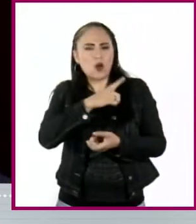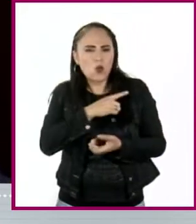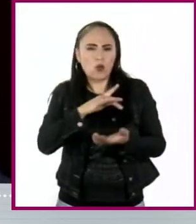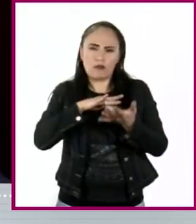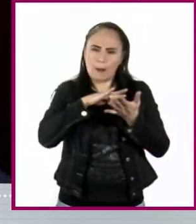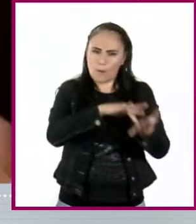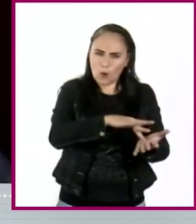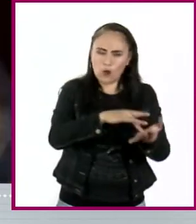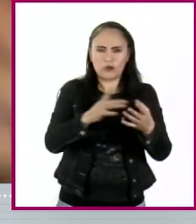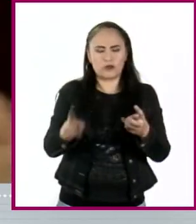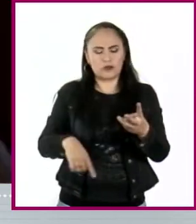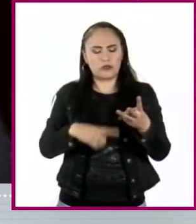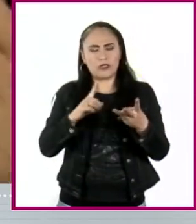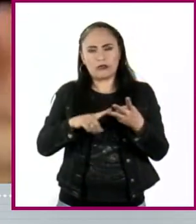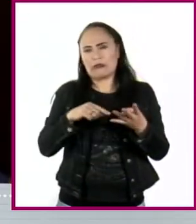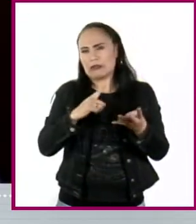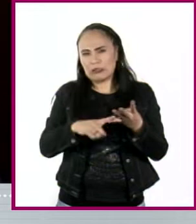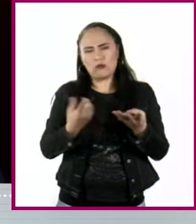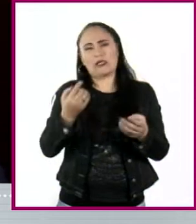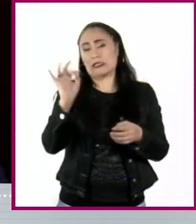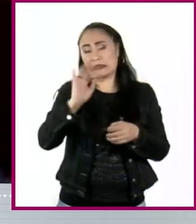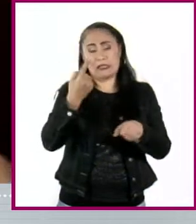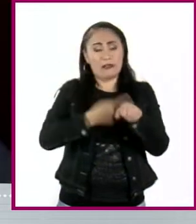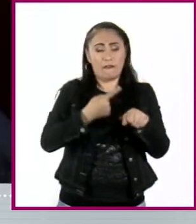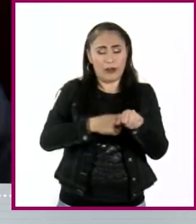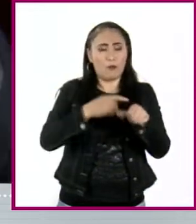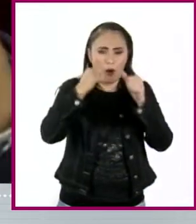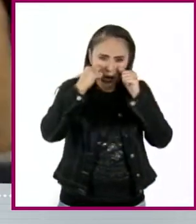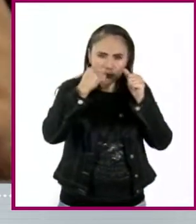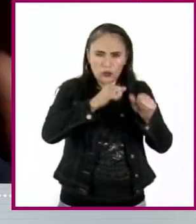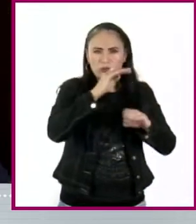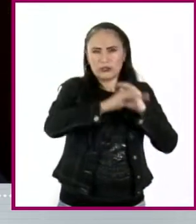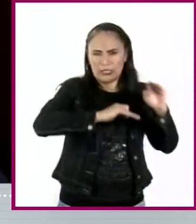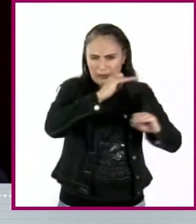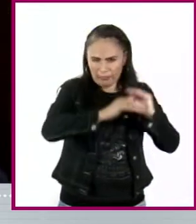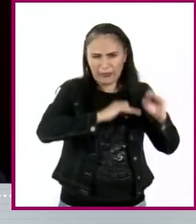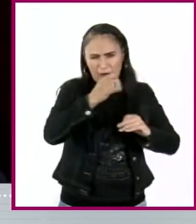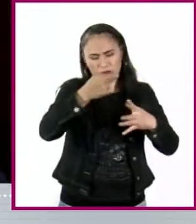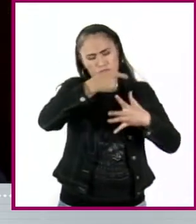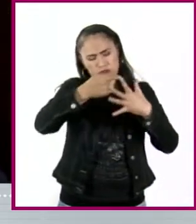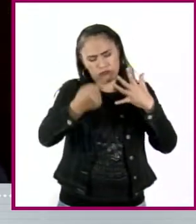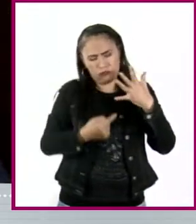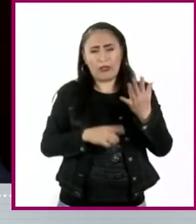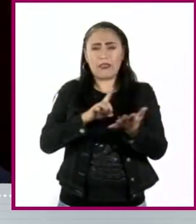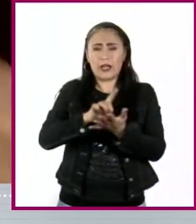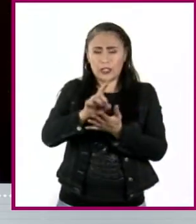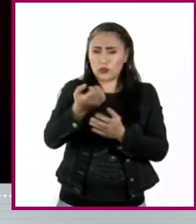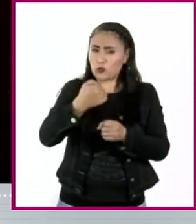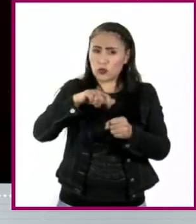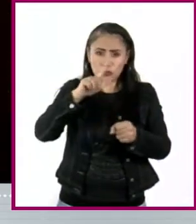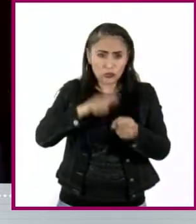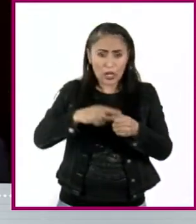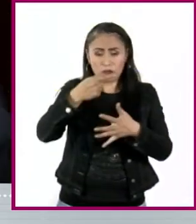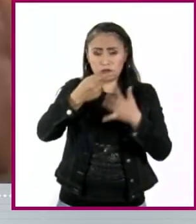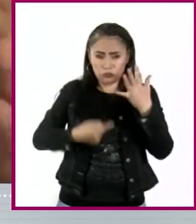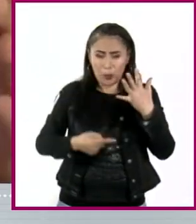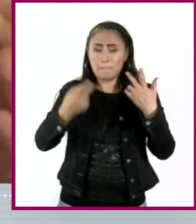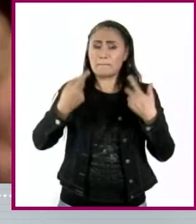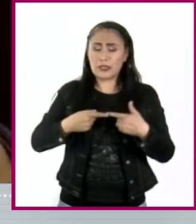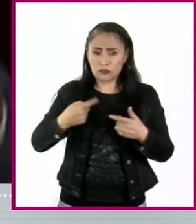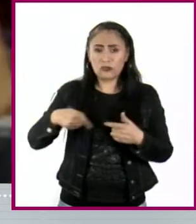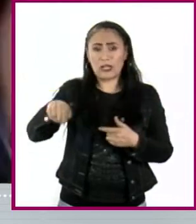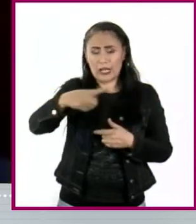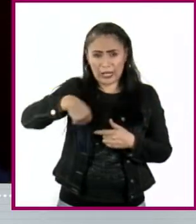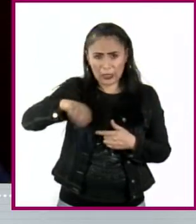para poder tratar enfermedades, en fin, una serie pues de derechos sociales que ya la sociedad, ya la